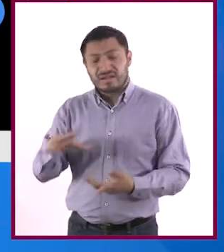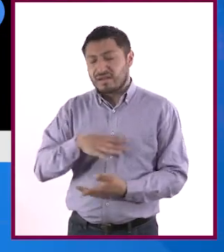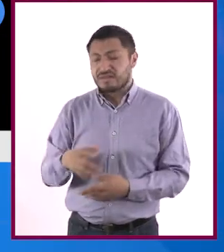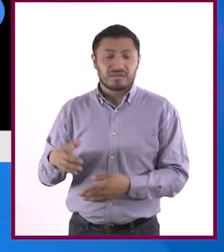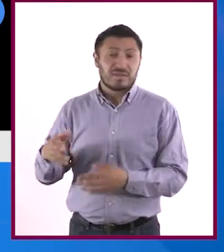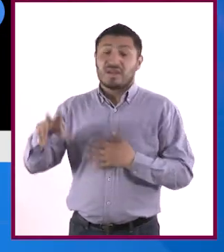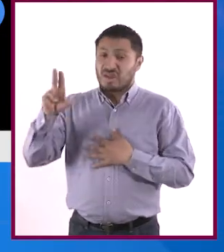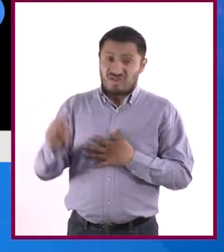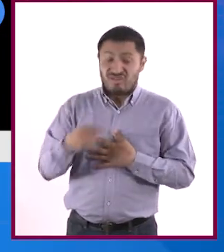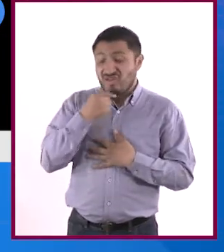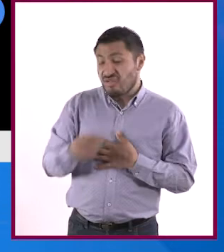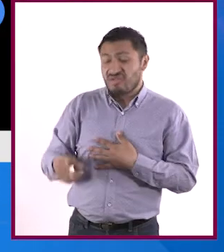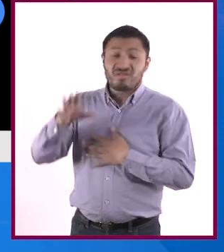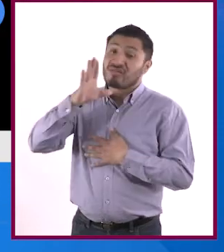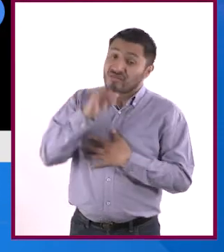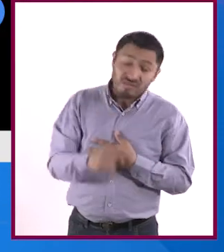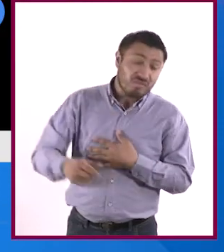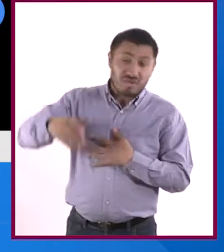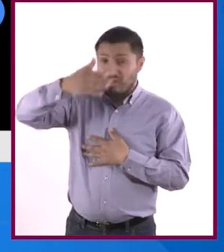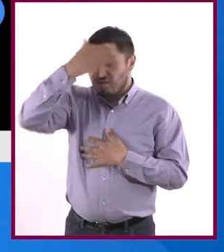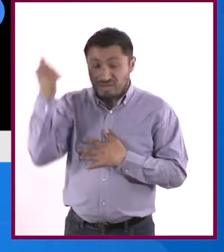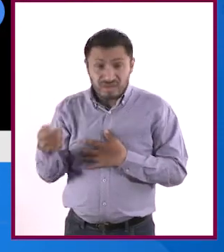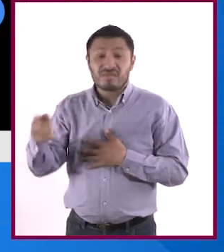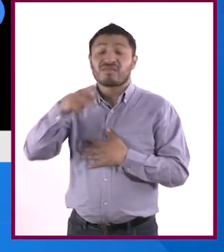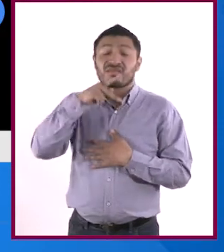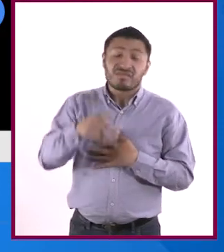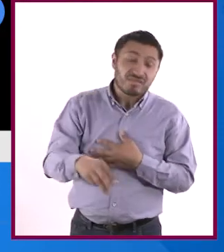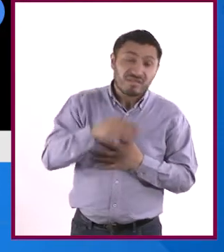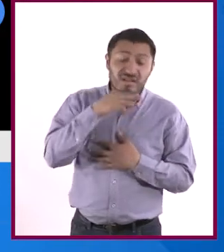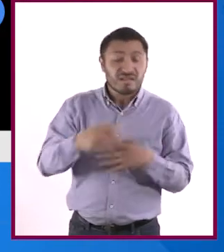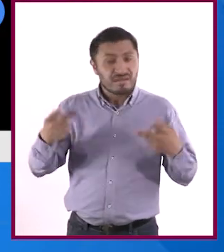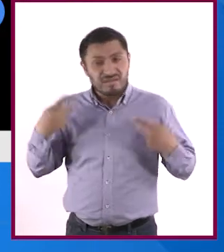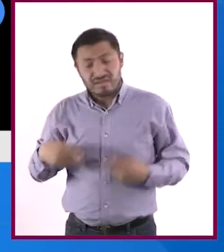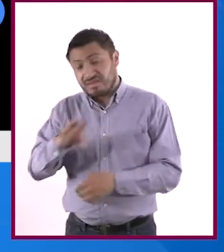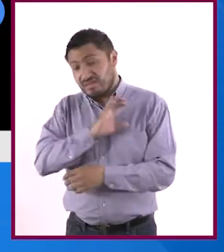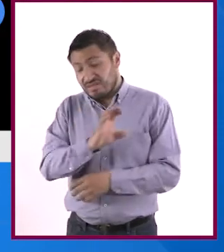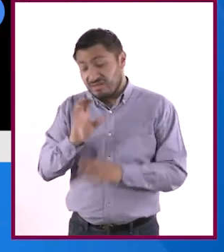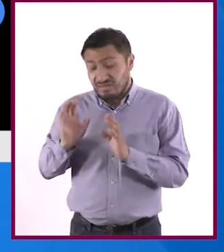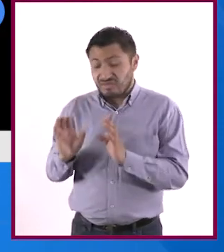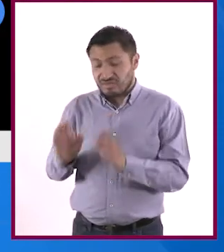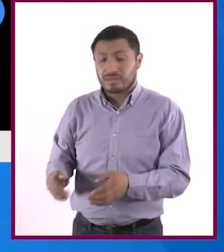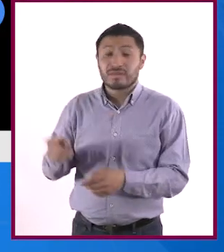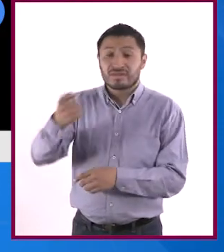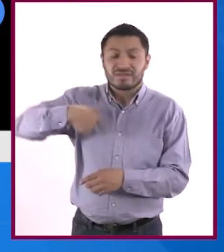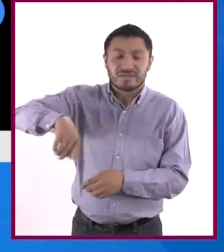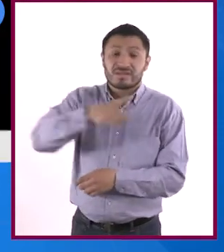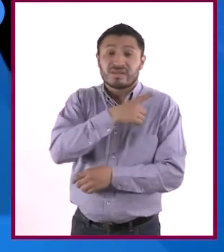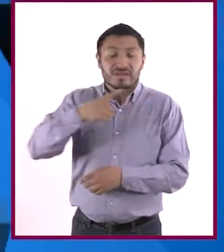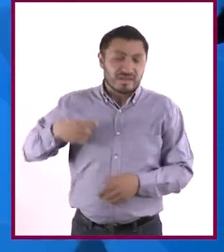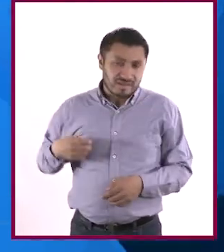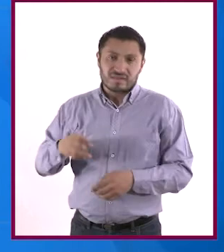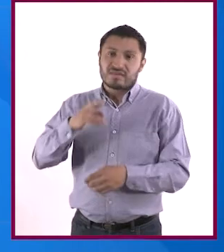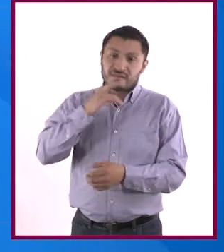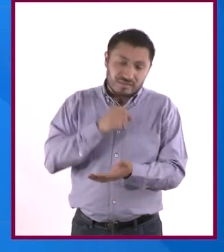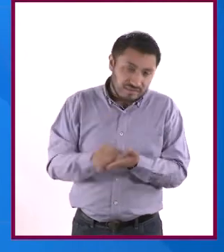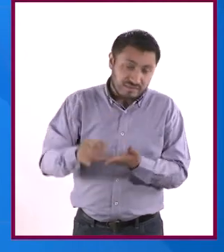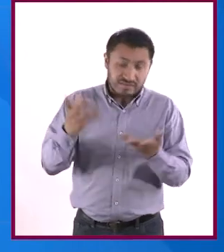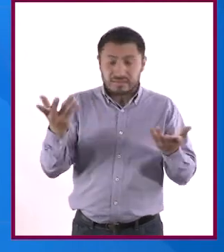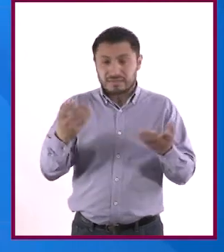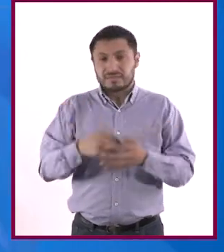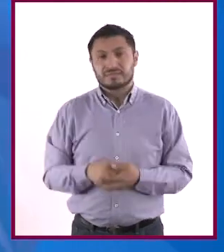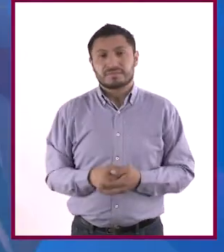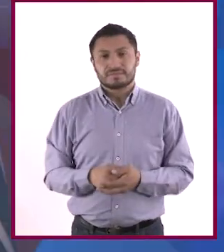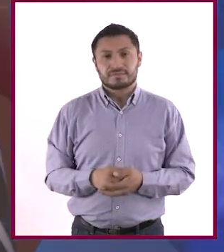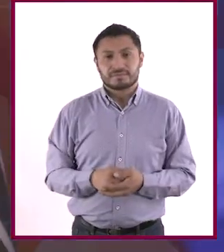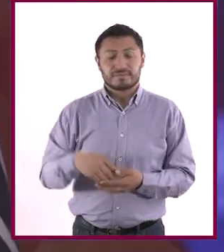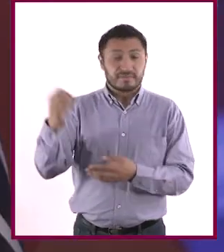dicen, pues no, son incapaces, y los padres, los cuidadores, las madres son quienes tienen que tomar decisiones sobre su vida.